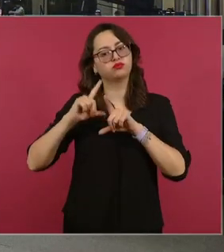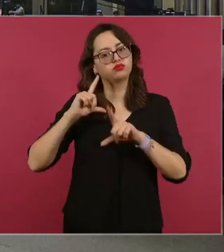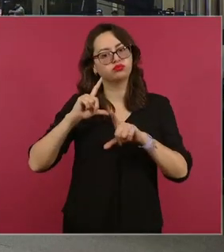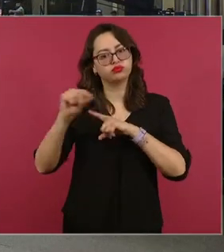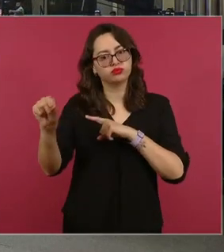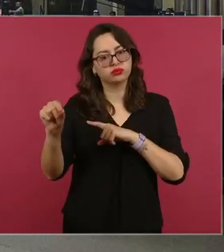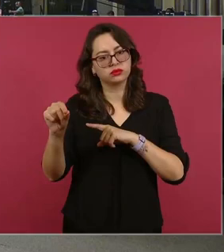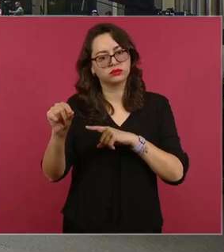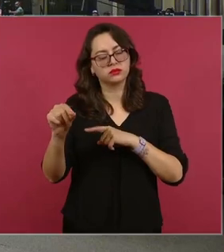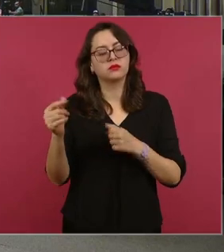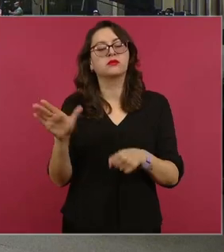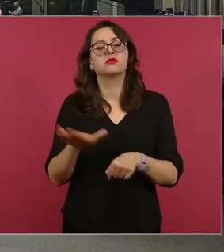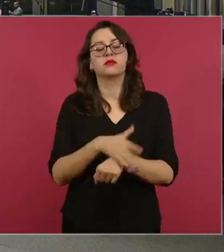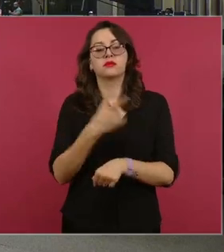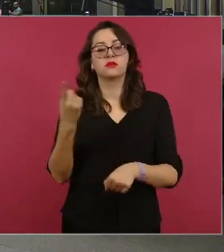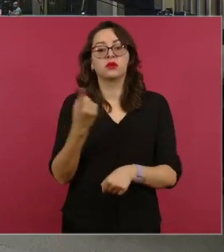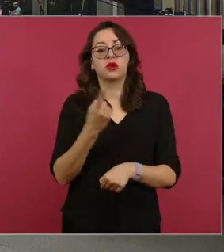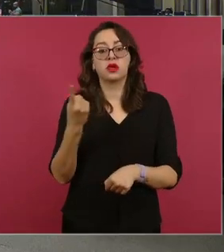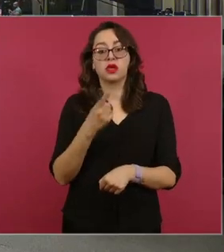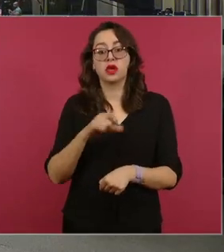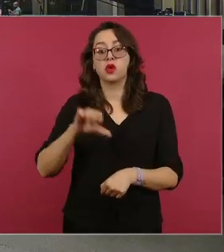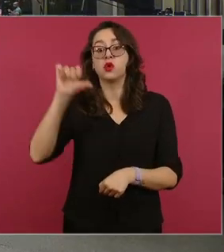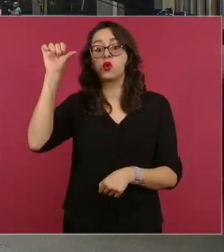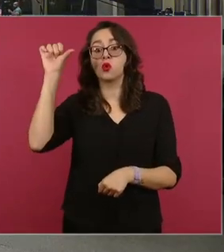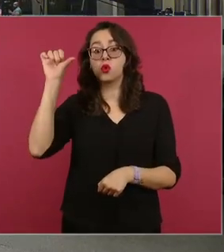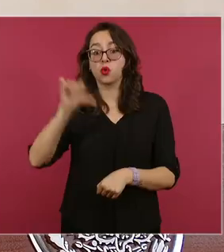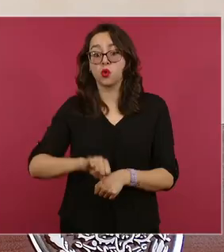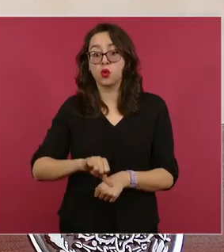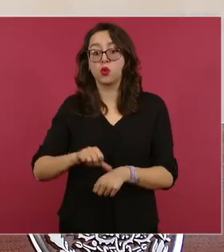hoy se conmemoran 200 años